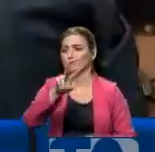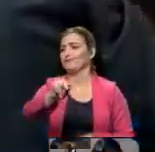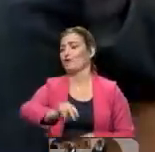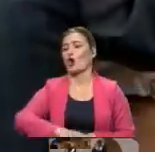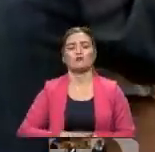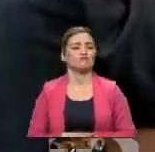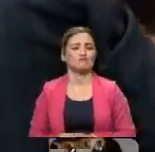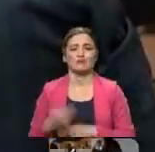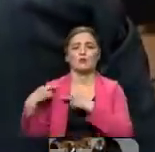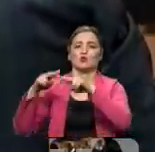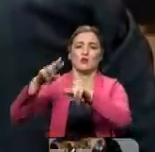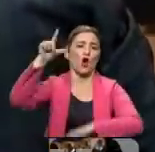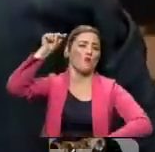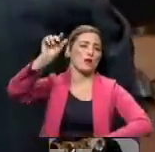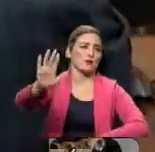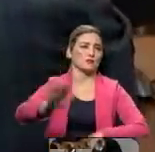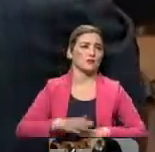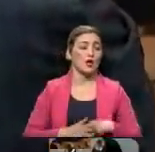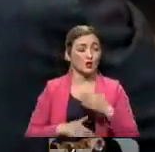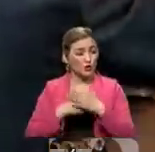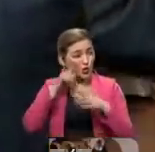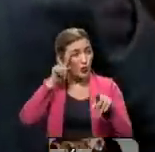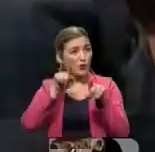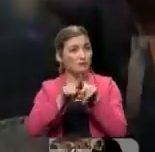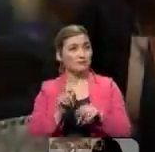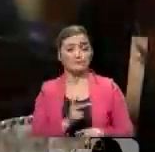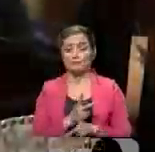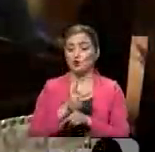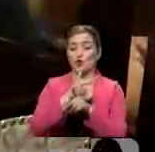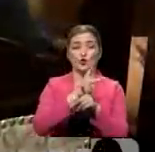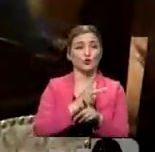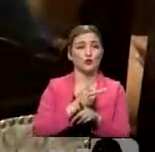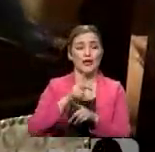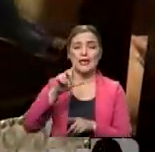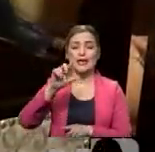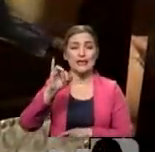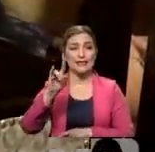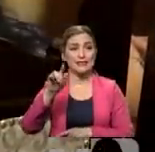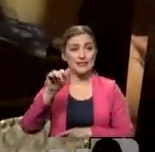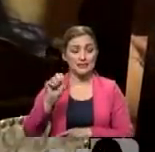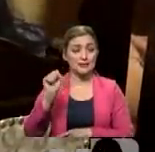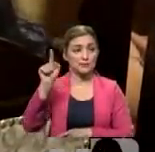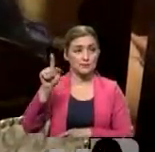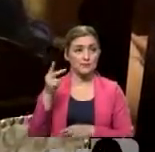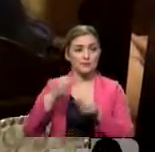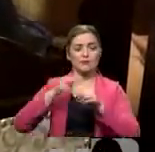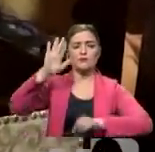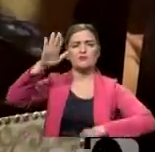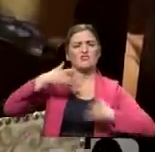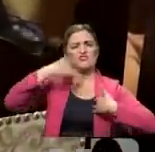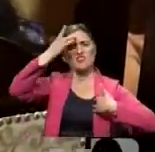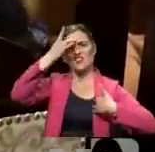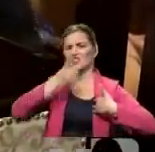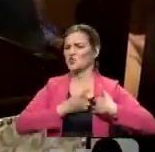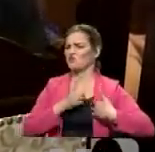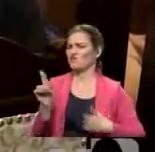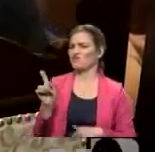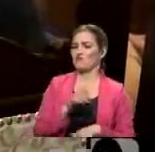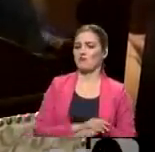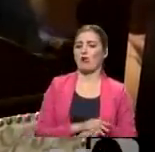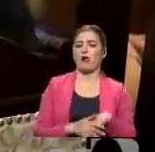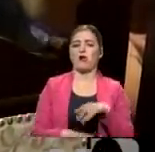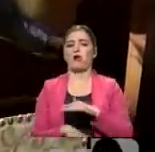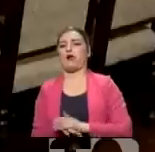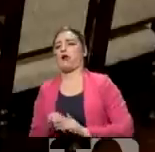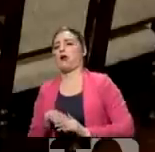Pero no todos estuvieron de acuerdo. La concejal Lidice Aldaz hizo saber en su intervención que la decisión le parecía más bien un lavado